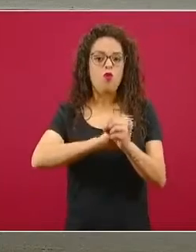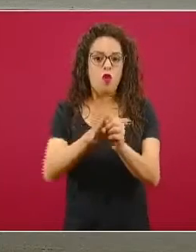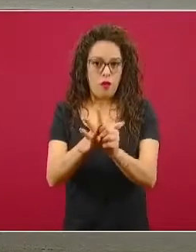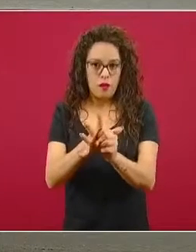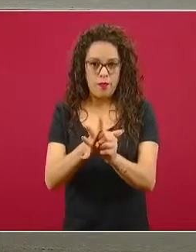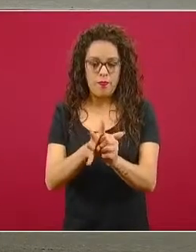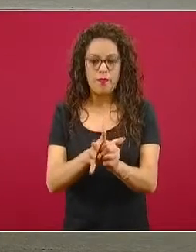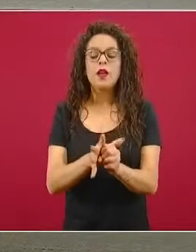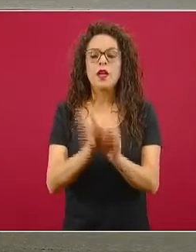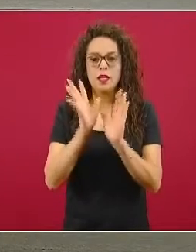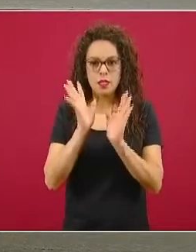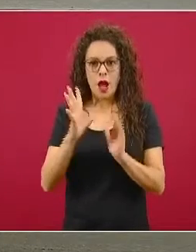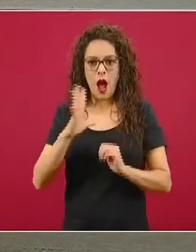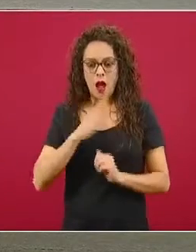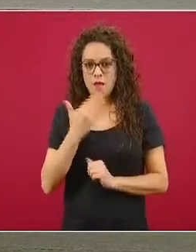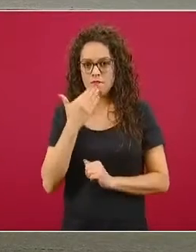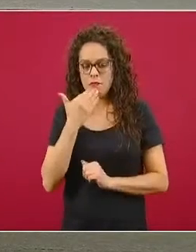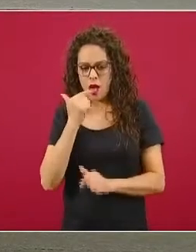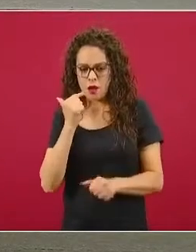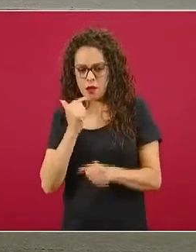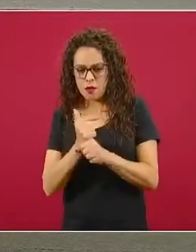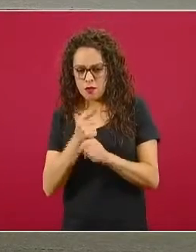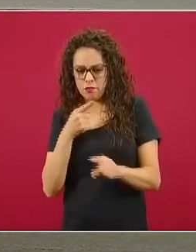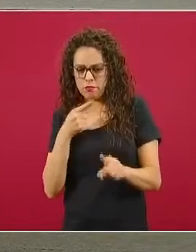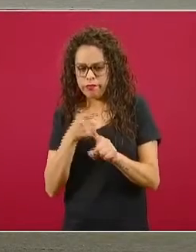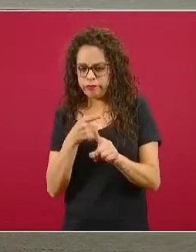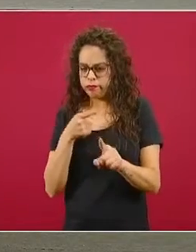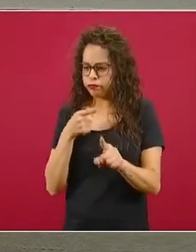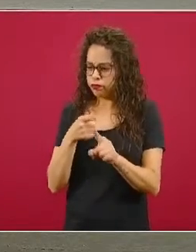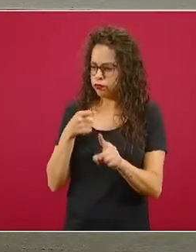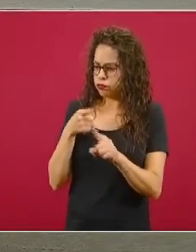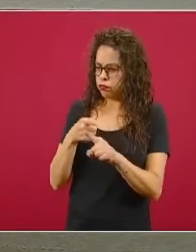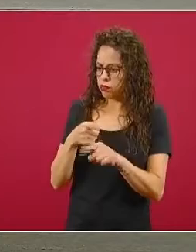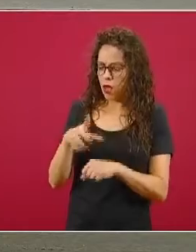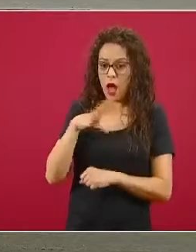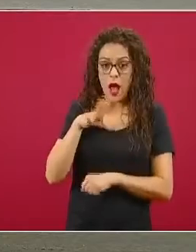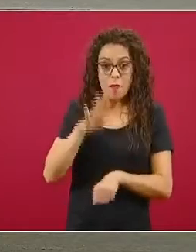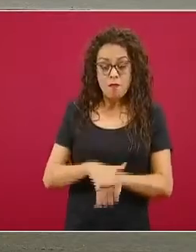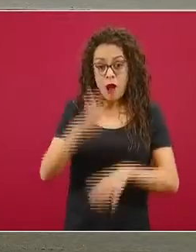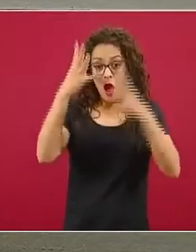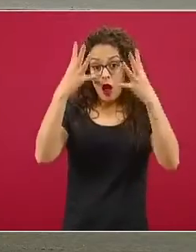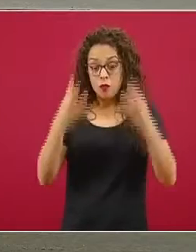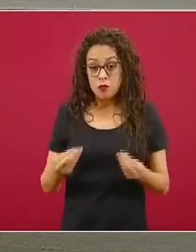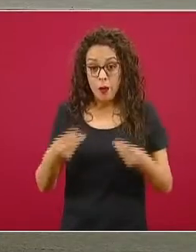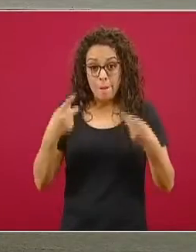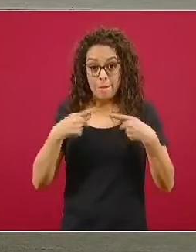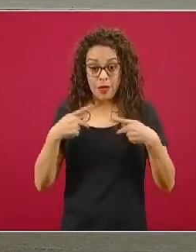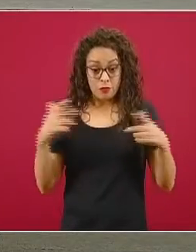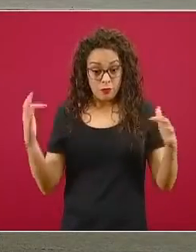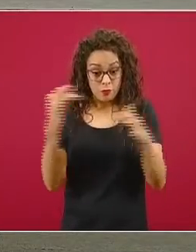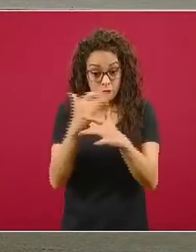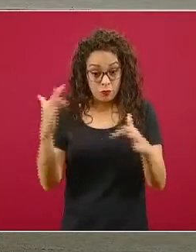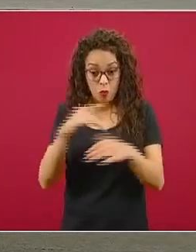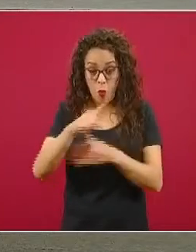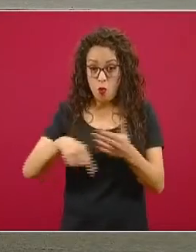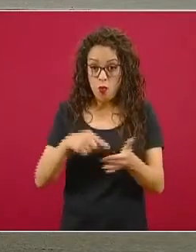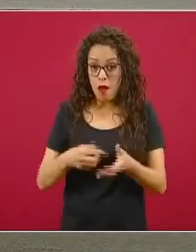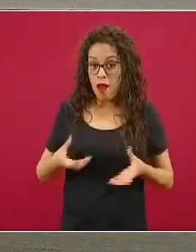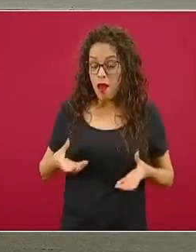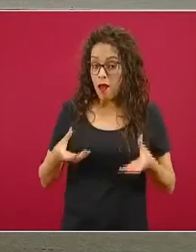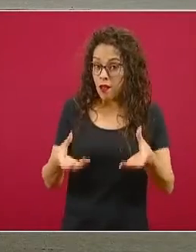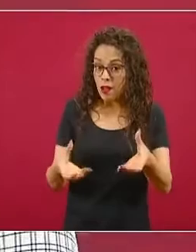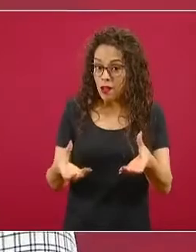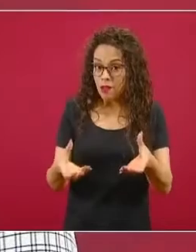bien identificado que precisamente mientras más conglomeración de personas tengamos en los diferentes espacios